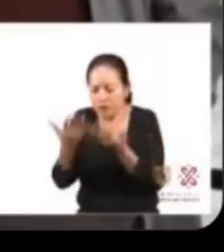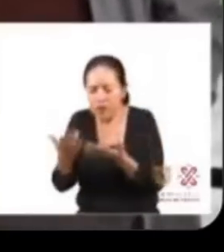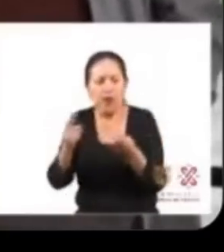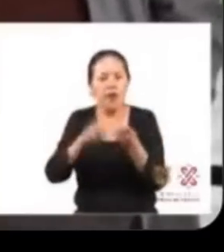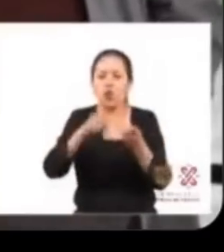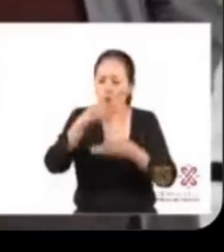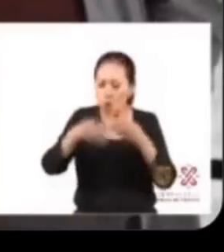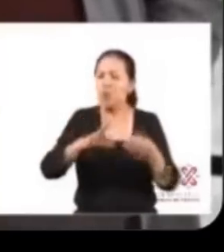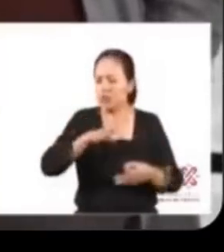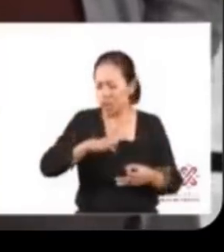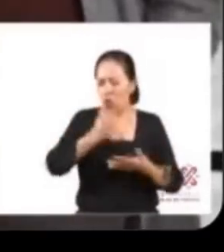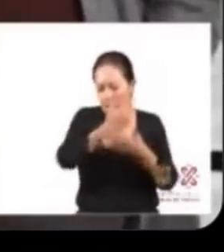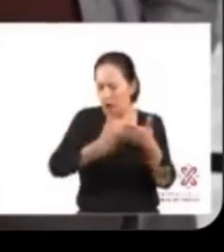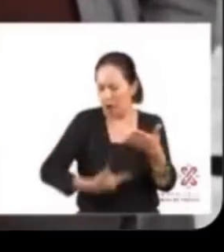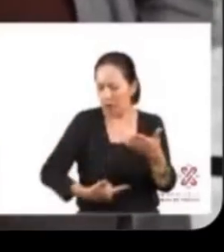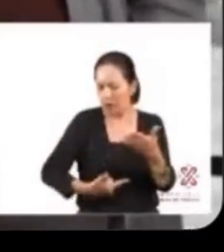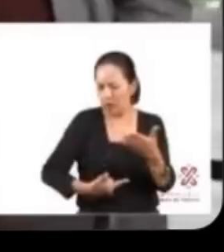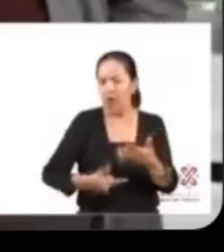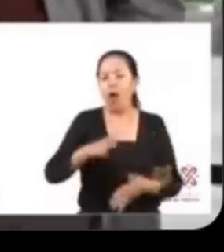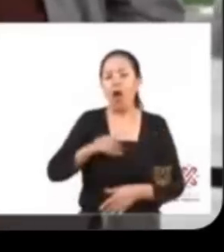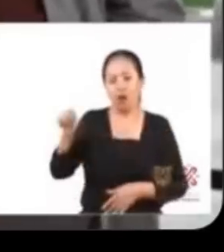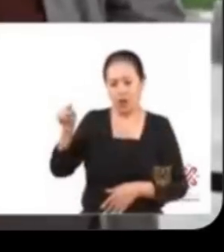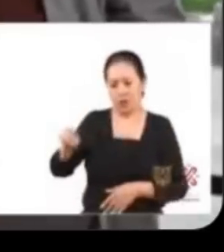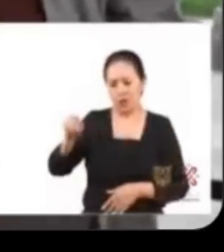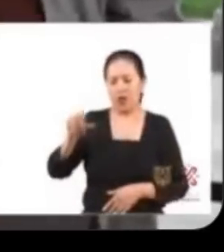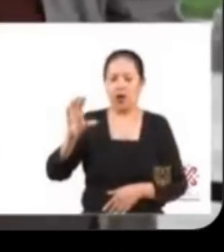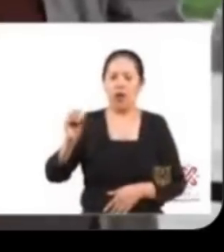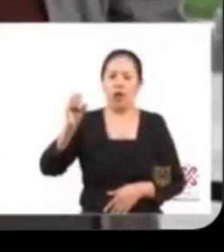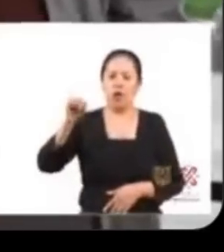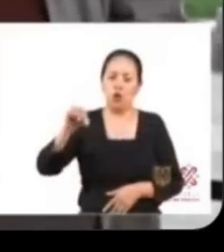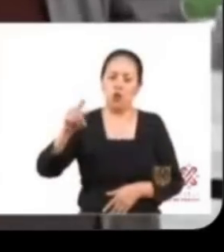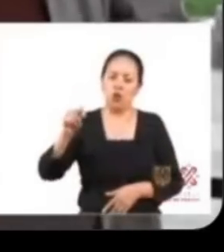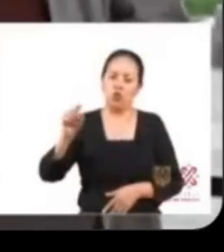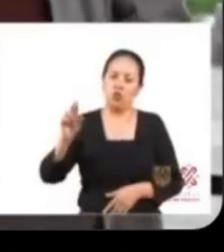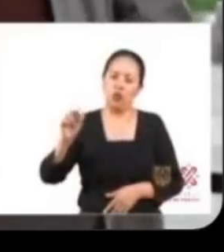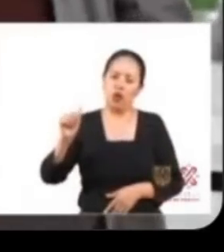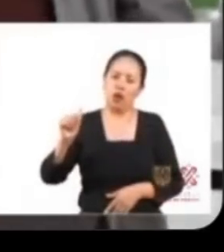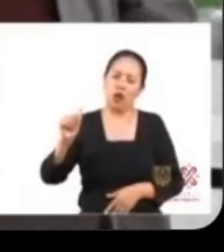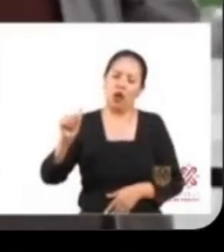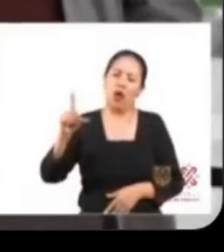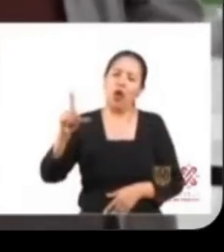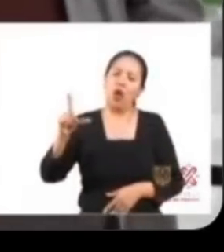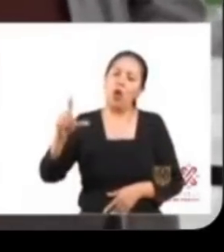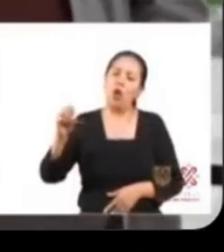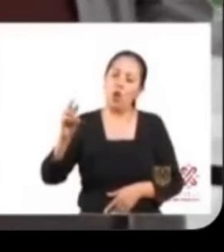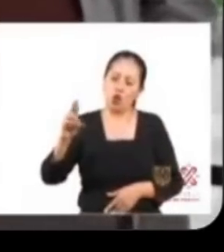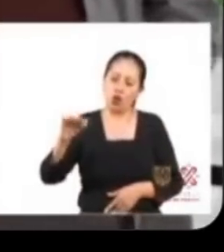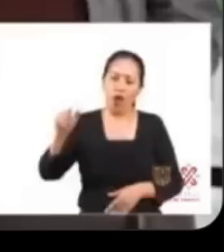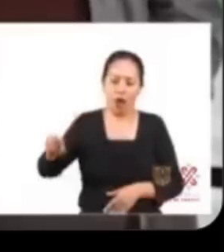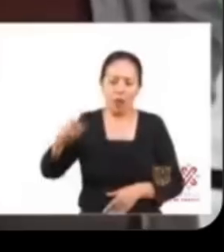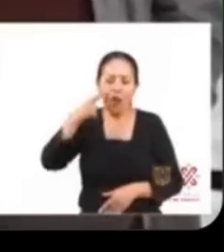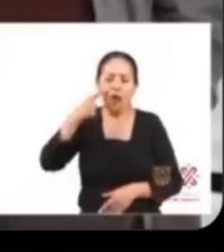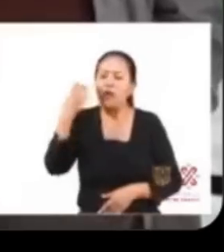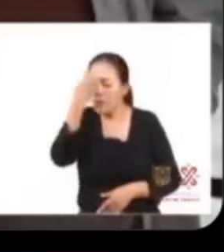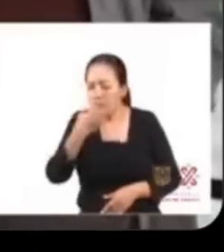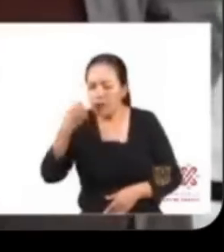esas bitácoras. Entonces hay que entregarlas a la Contraloría. Ayer le dije al Contralor que por favor ayudara a hacer esta auditoría para ver